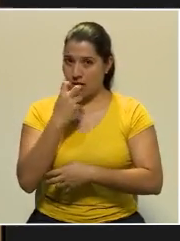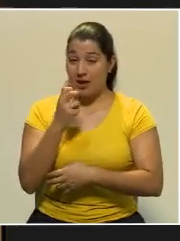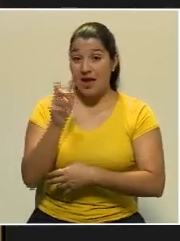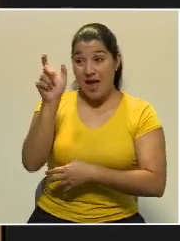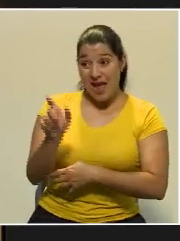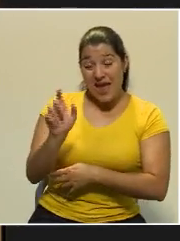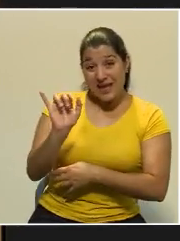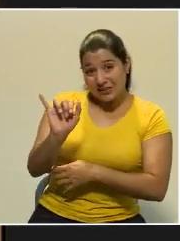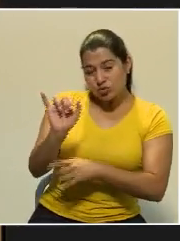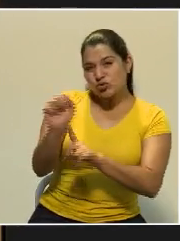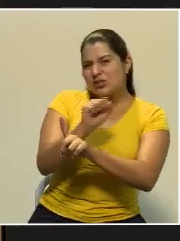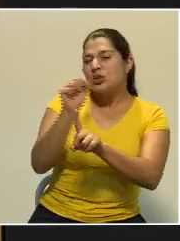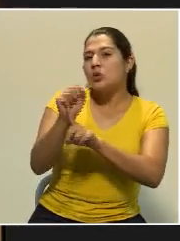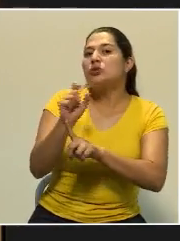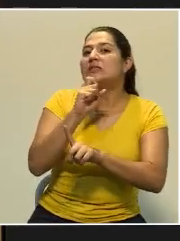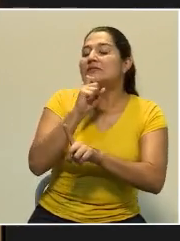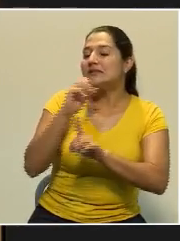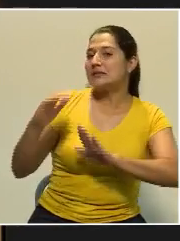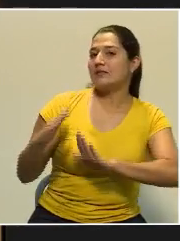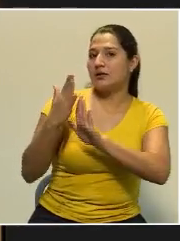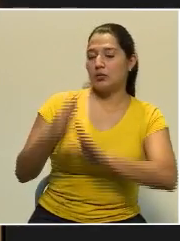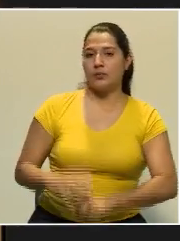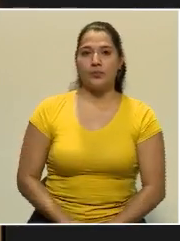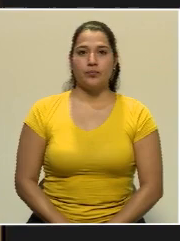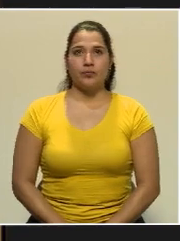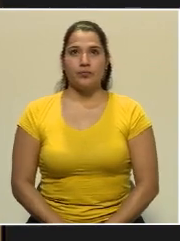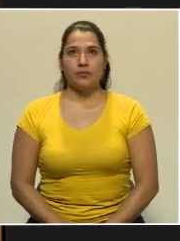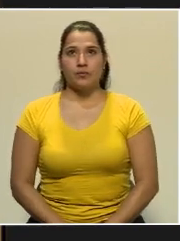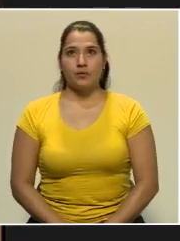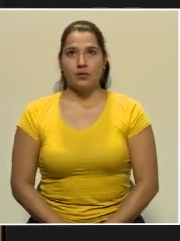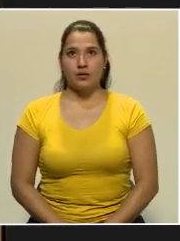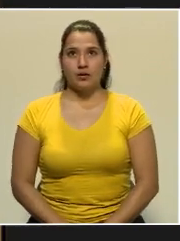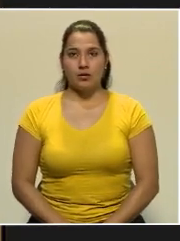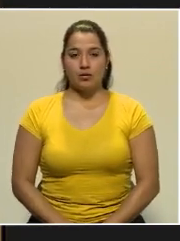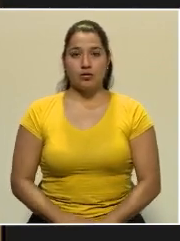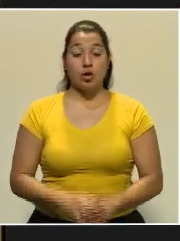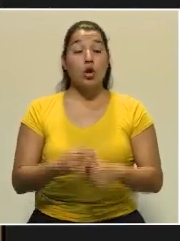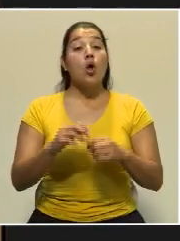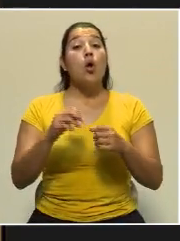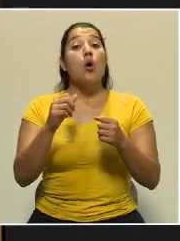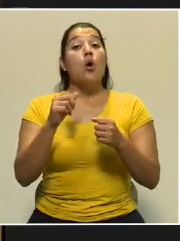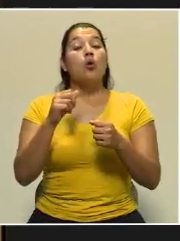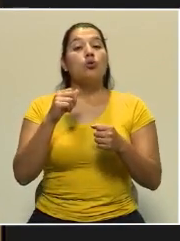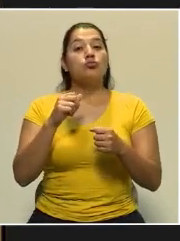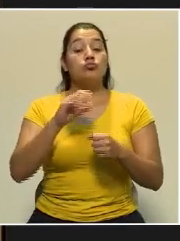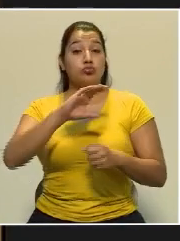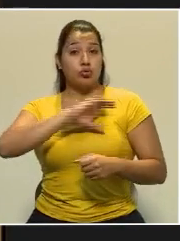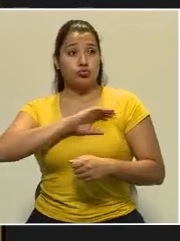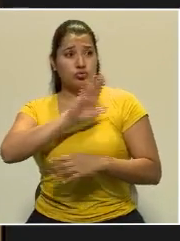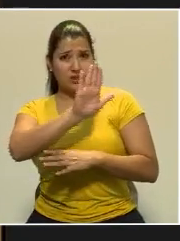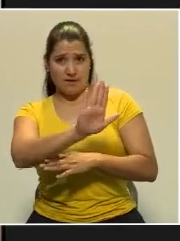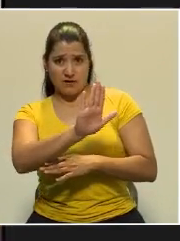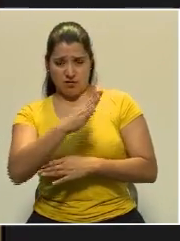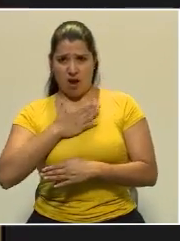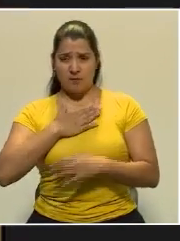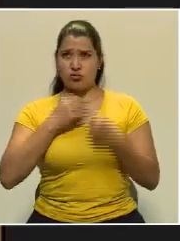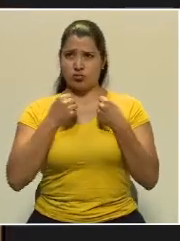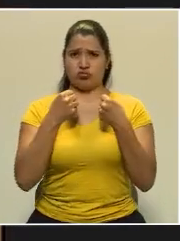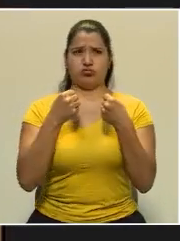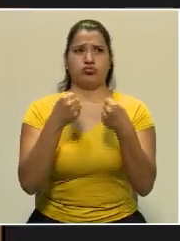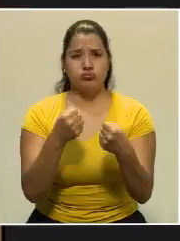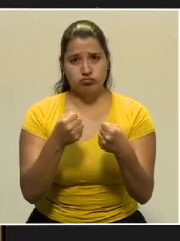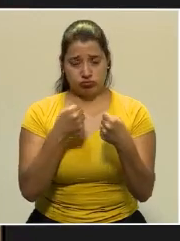Esta es una de las situaciones incómodas que le tocó vivir. Los operativos de los tráficos me hicieron una parada. Pues